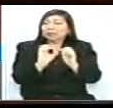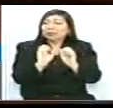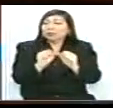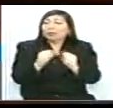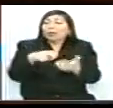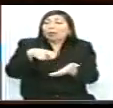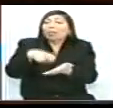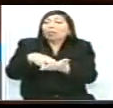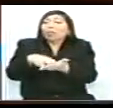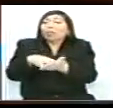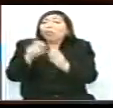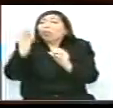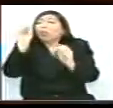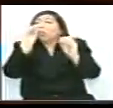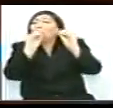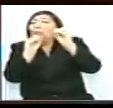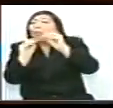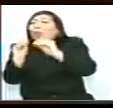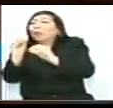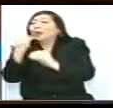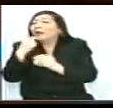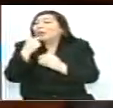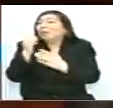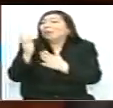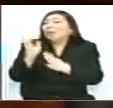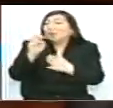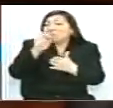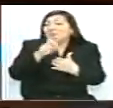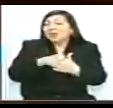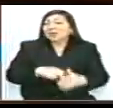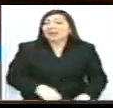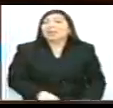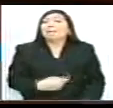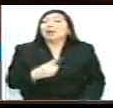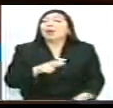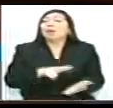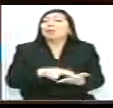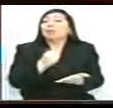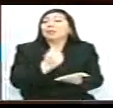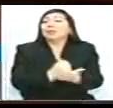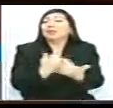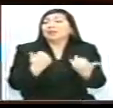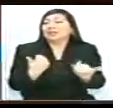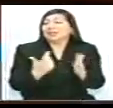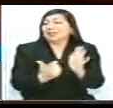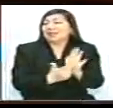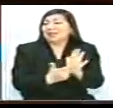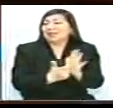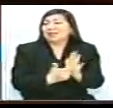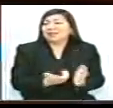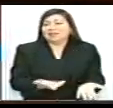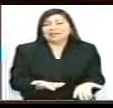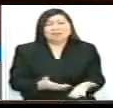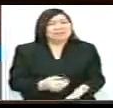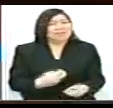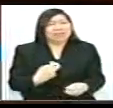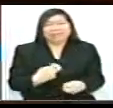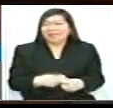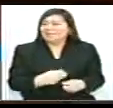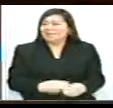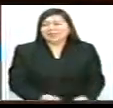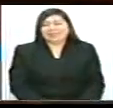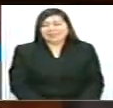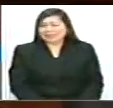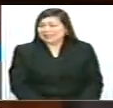a arrodillar ante el Ejecutivo y ante la Sociedad Nacional de Minería para aprobar una ley como esta. Eso sería muy grave,